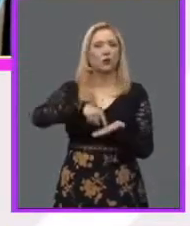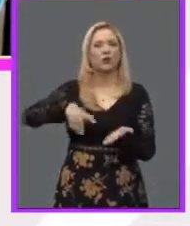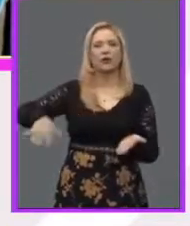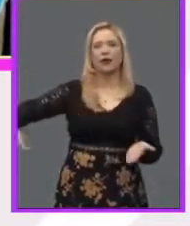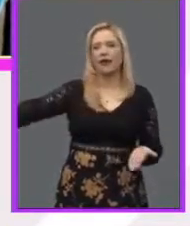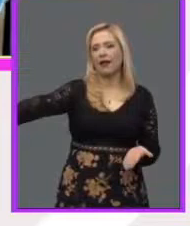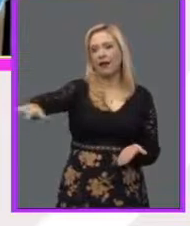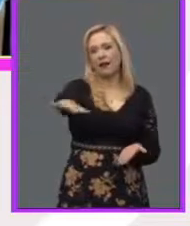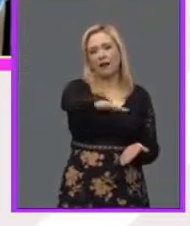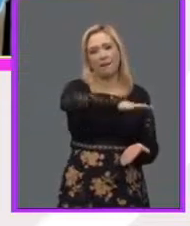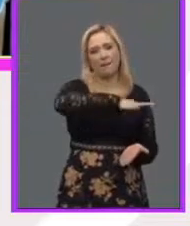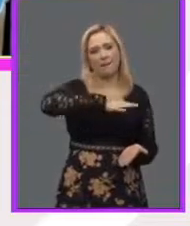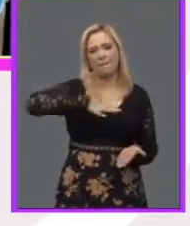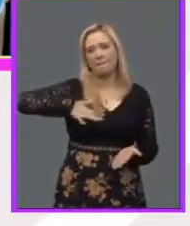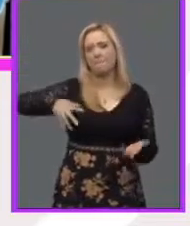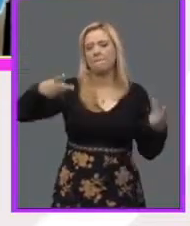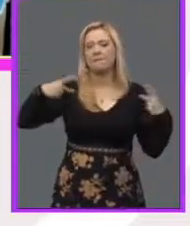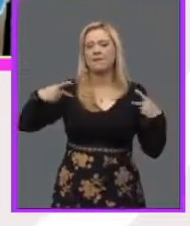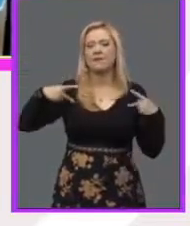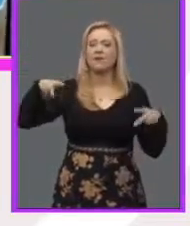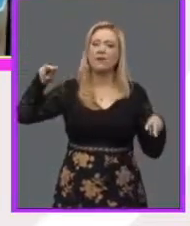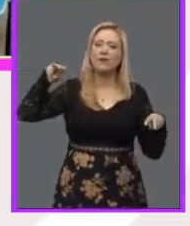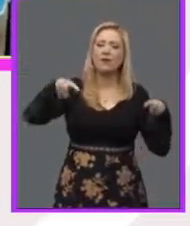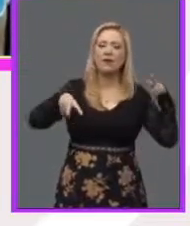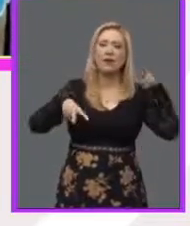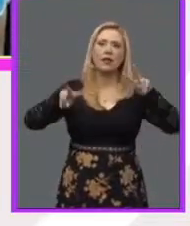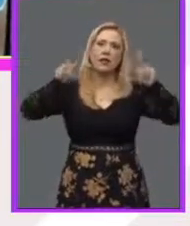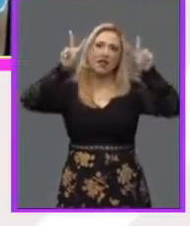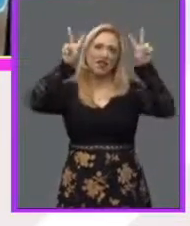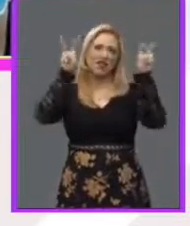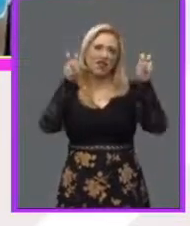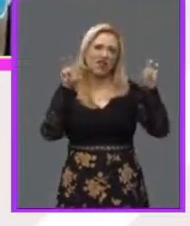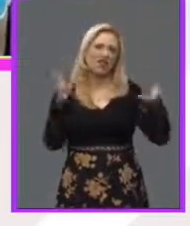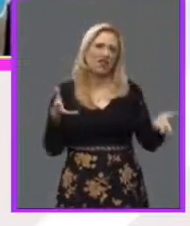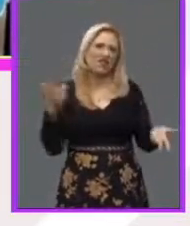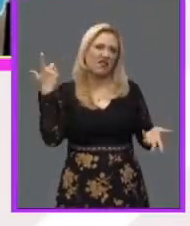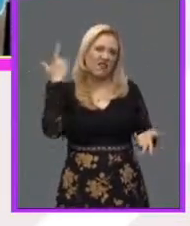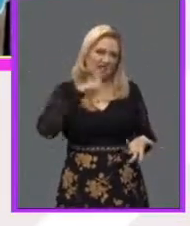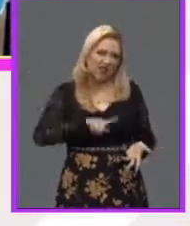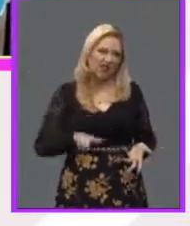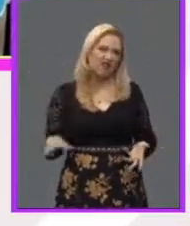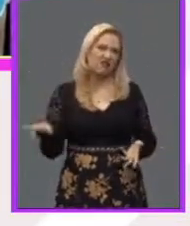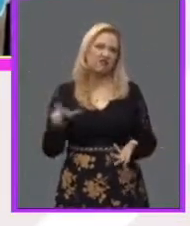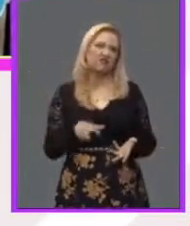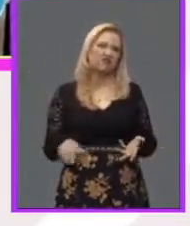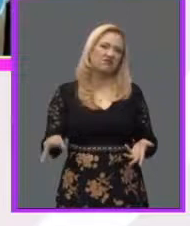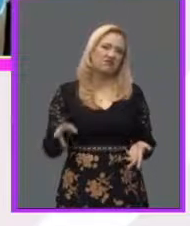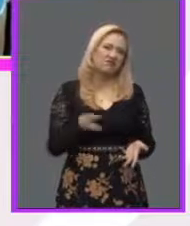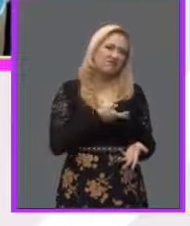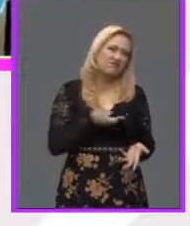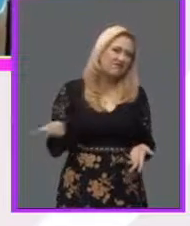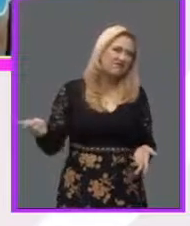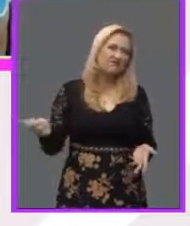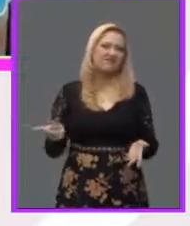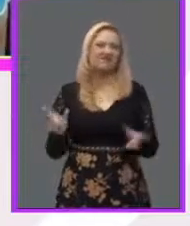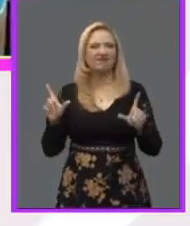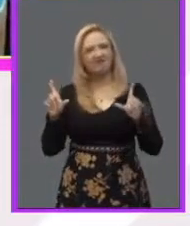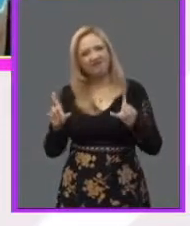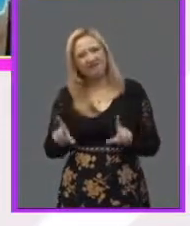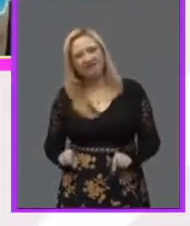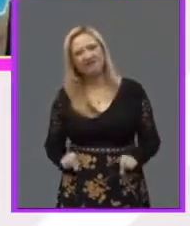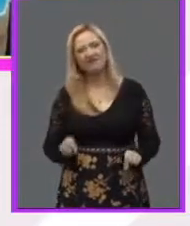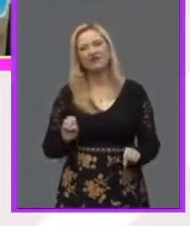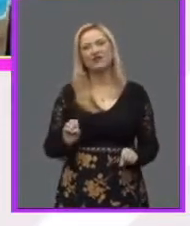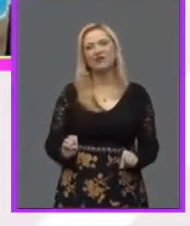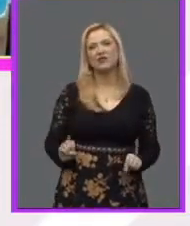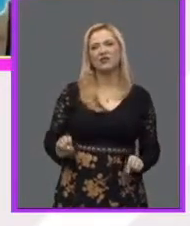es considerado por muchas personas como un barrio entre comillas malo, digamos, no son mis palabras, pero son como estos imaginarios de una zona